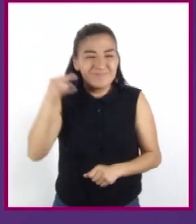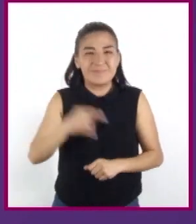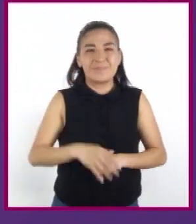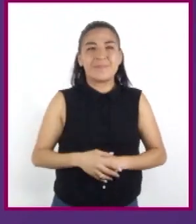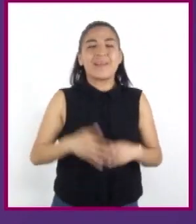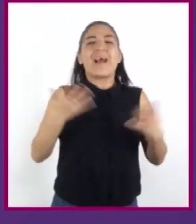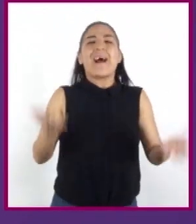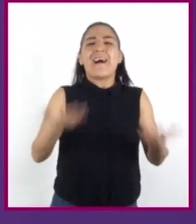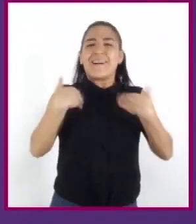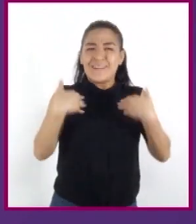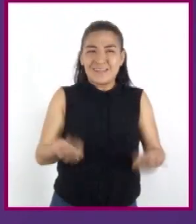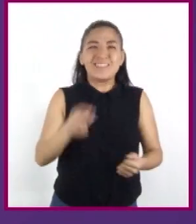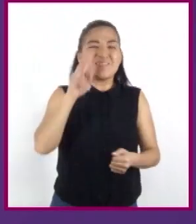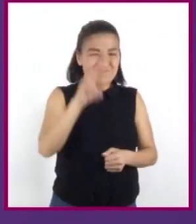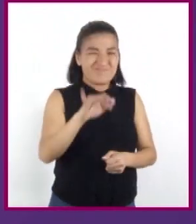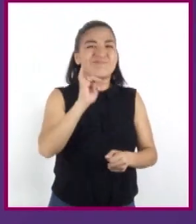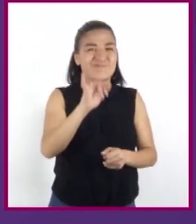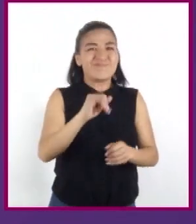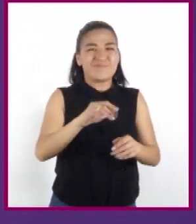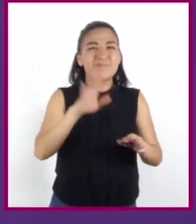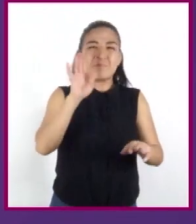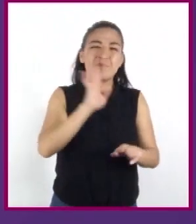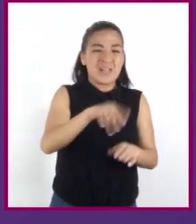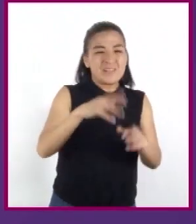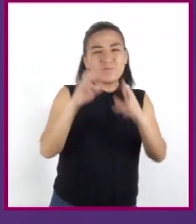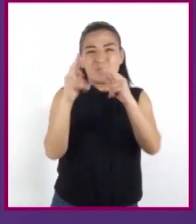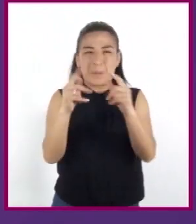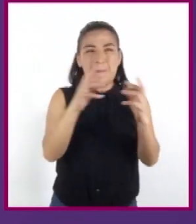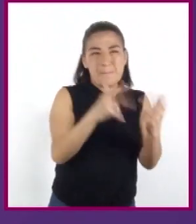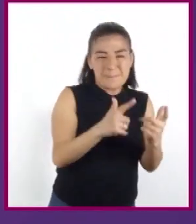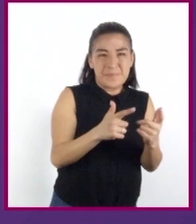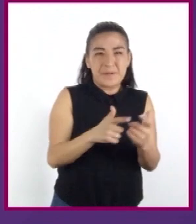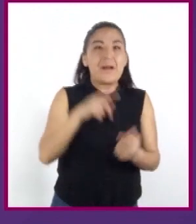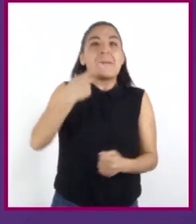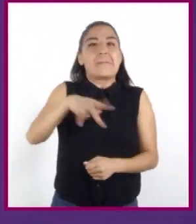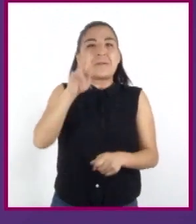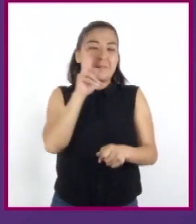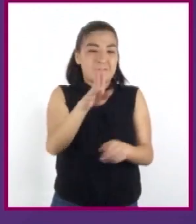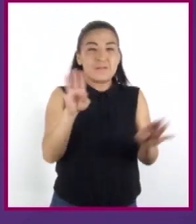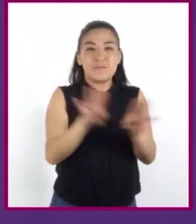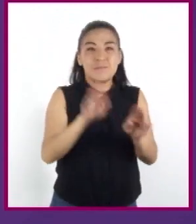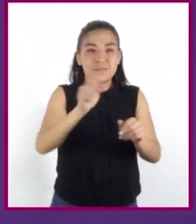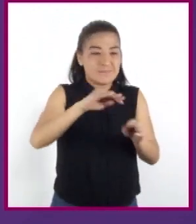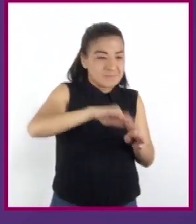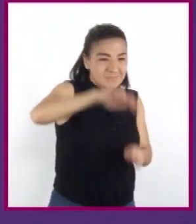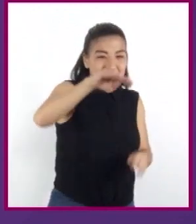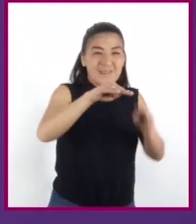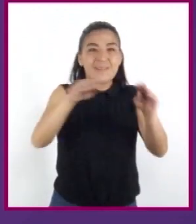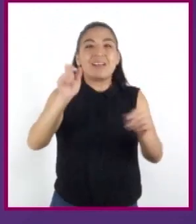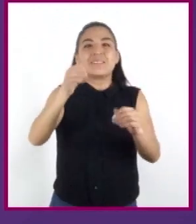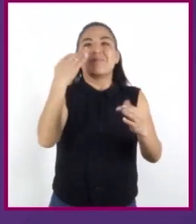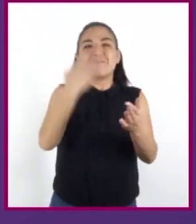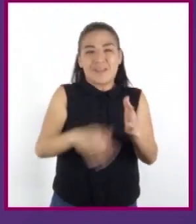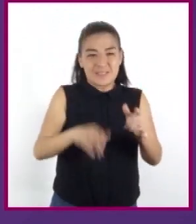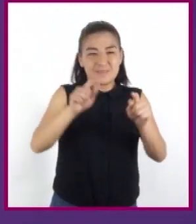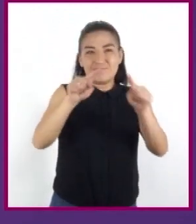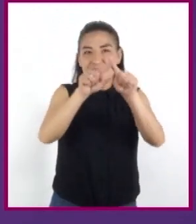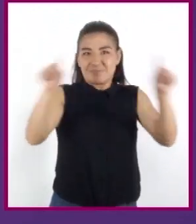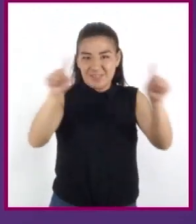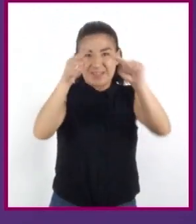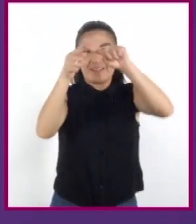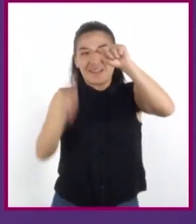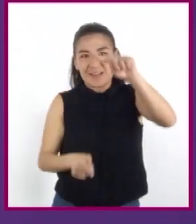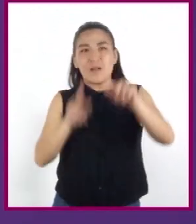Entiendo, sí se ve ya muy maltratado y podemos ver que las medidas que faltan son el largo y el ancho. En cuestión